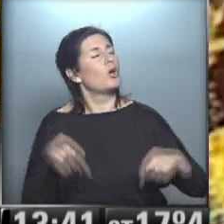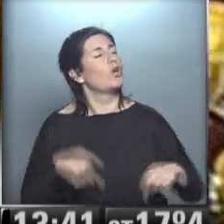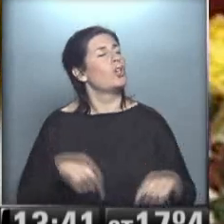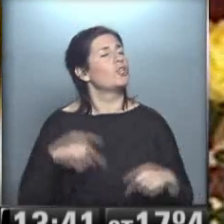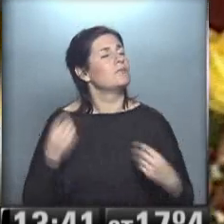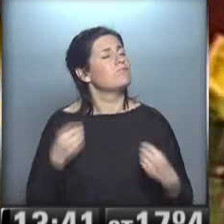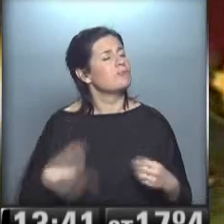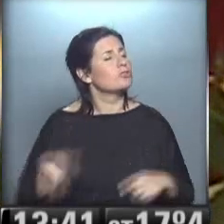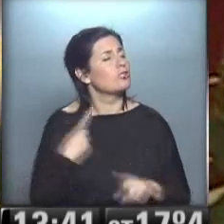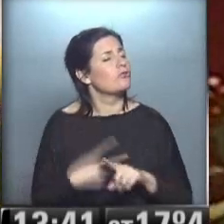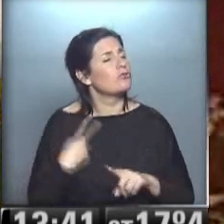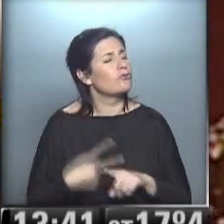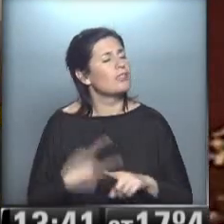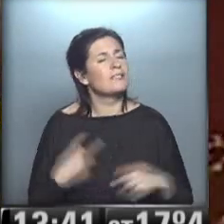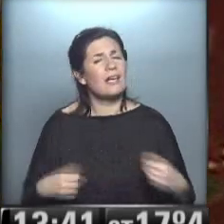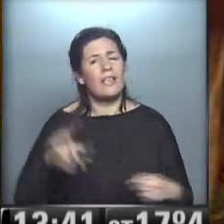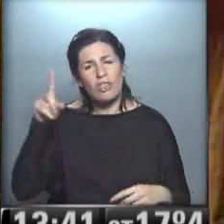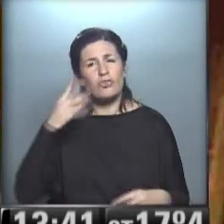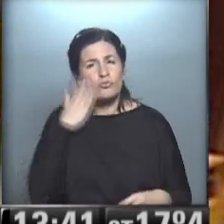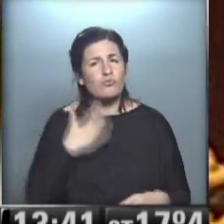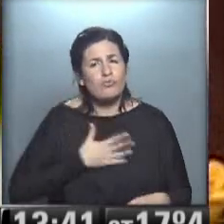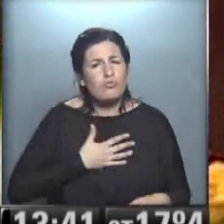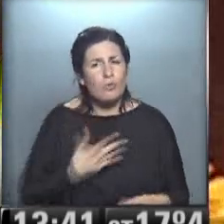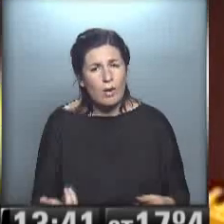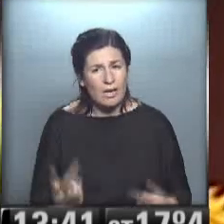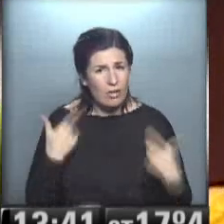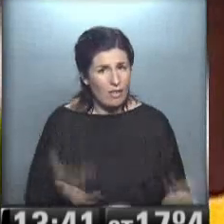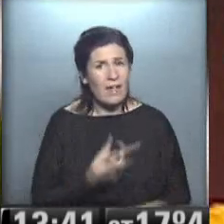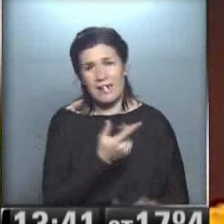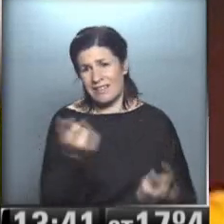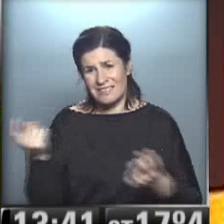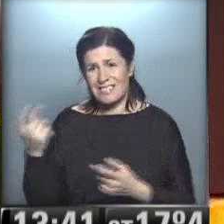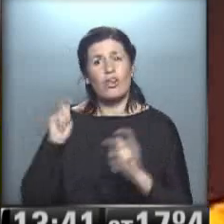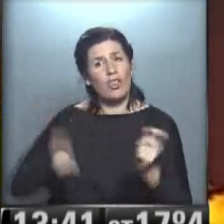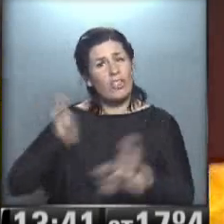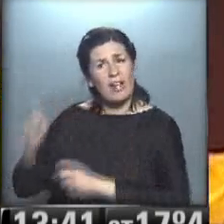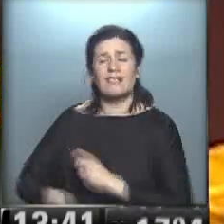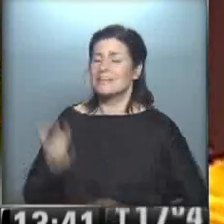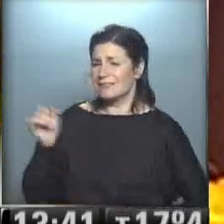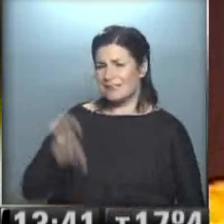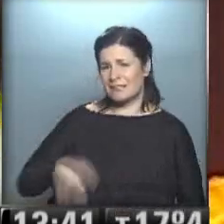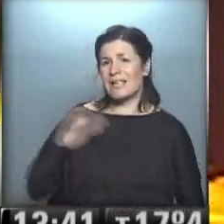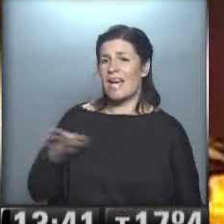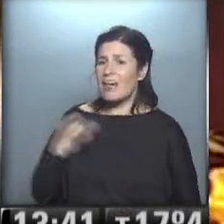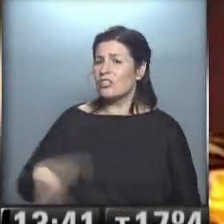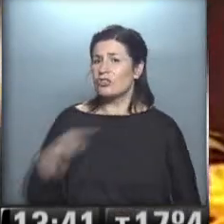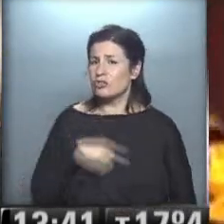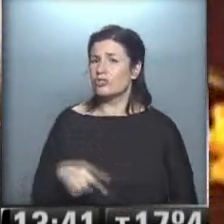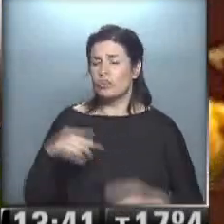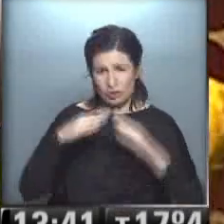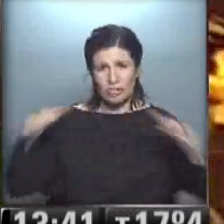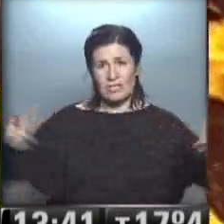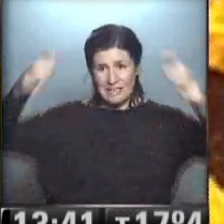Cayetano celebramos la misericordia de Dios con los necesitados. Esta es la consigna de este año. Esta es la consigna de este año. Nosotros celebramos en San Cayetano, que es una